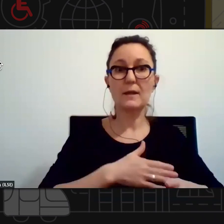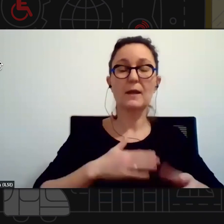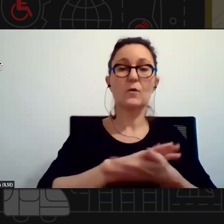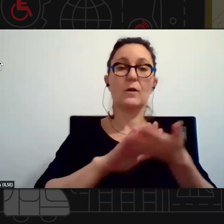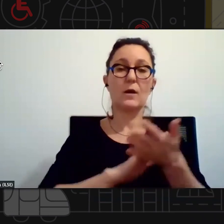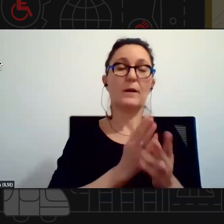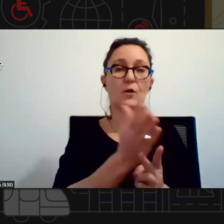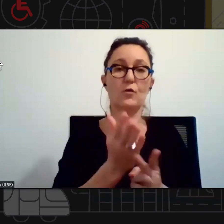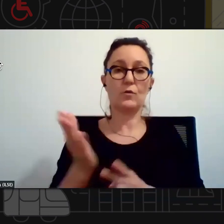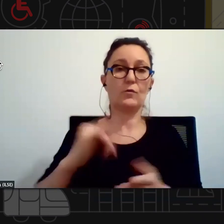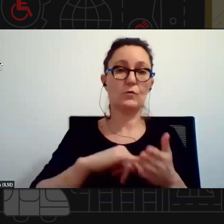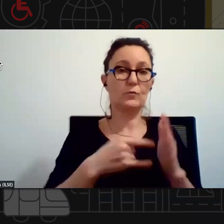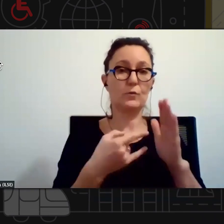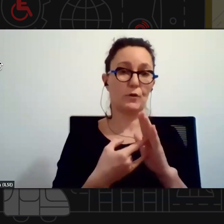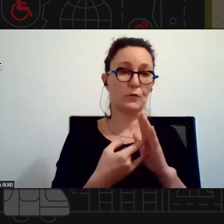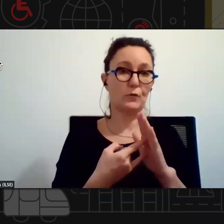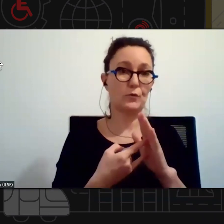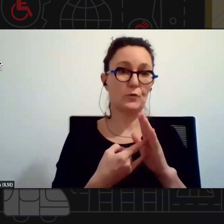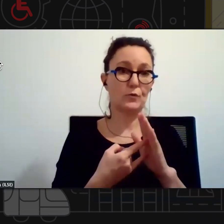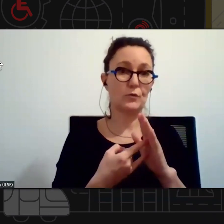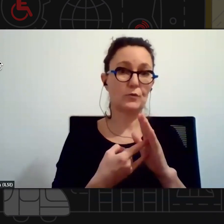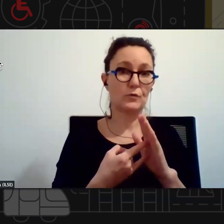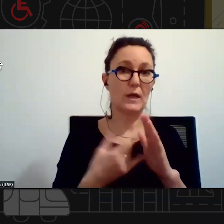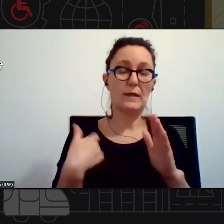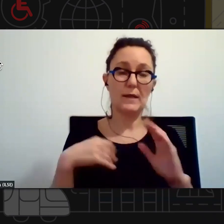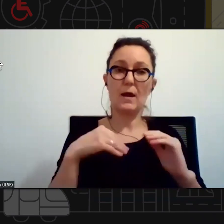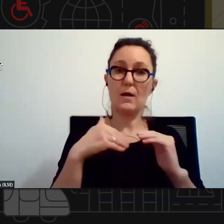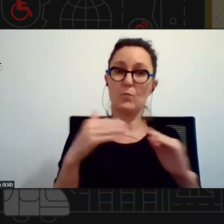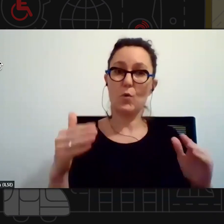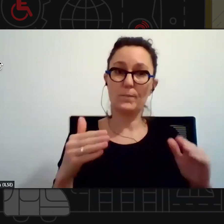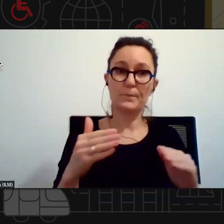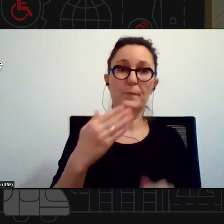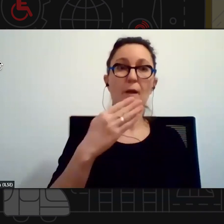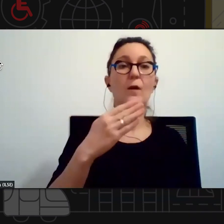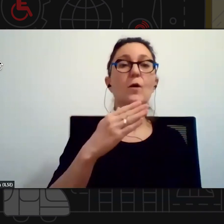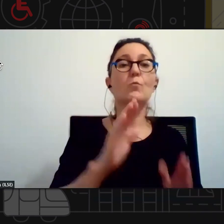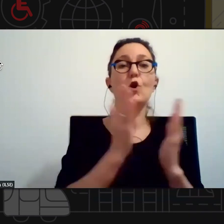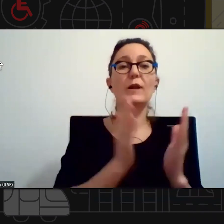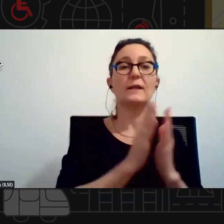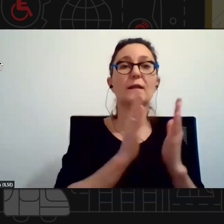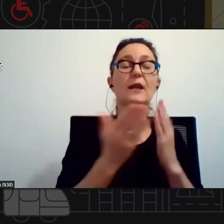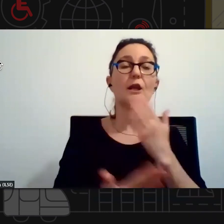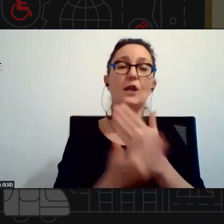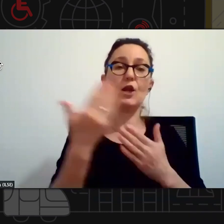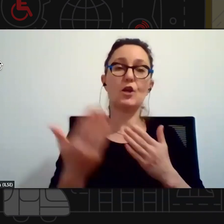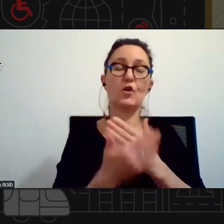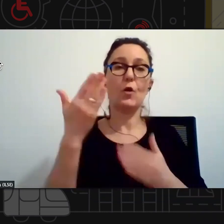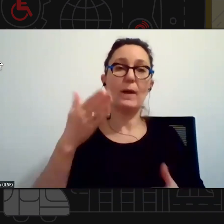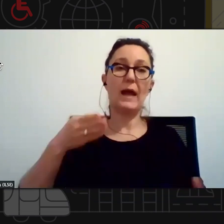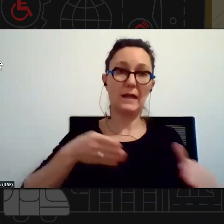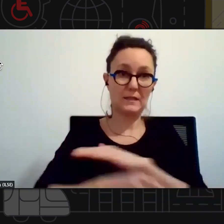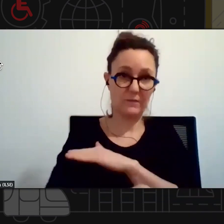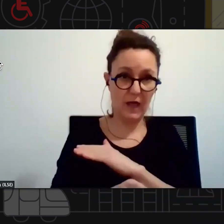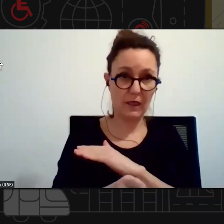que tenemos en marcha, que es el boletín Innova Accesibilidad, que